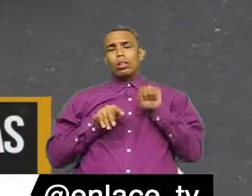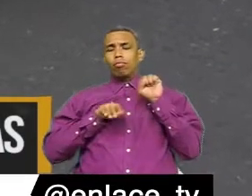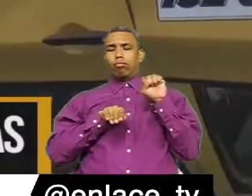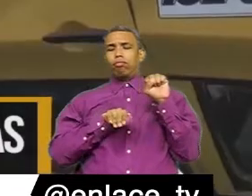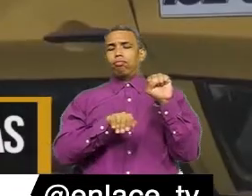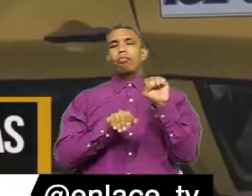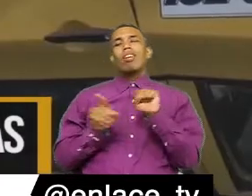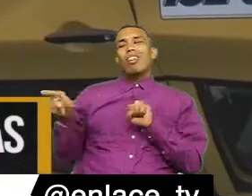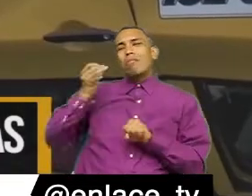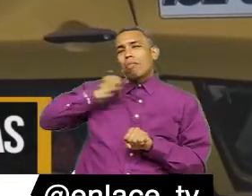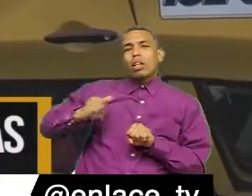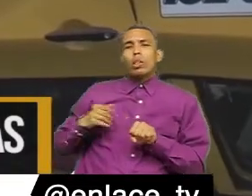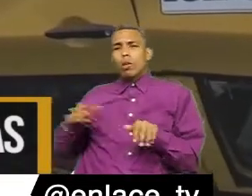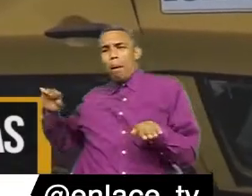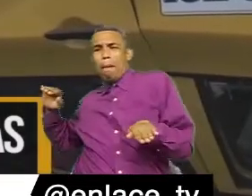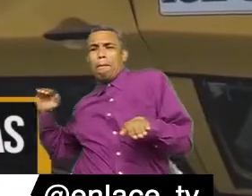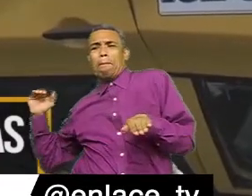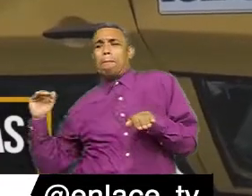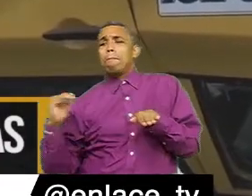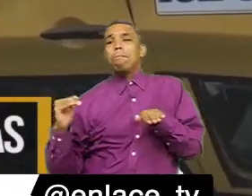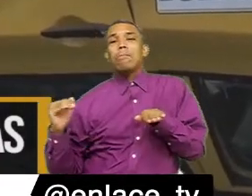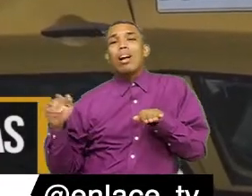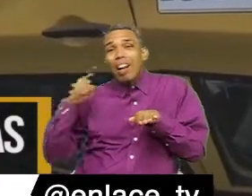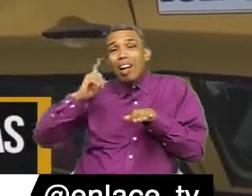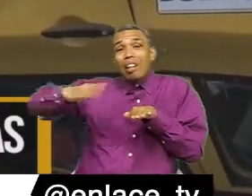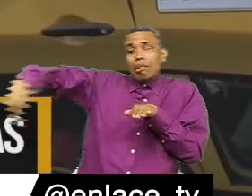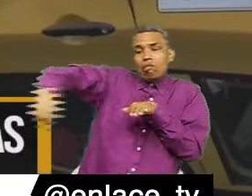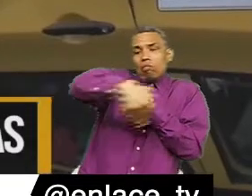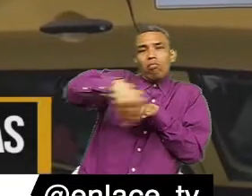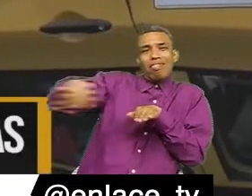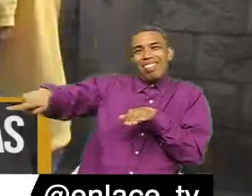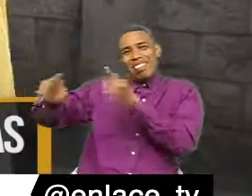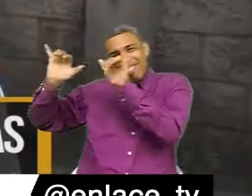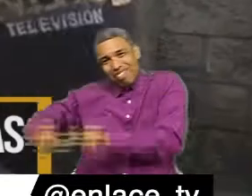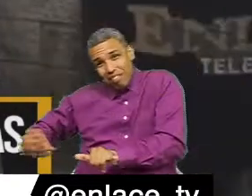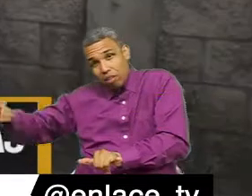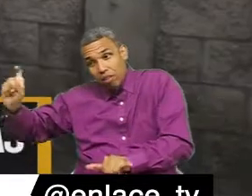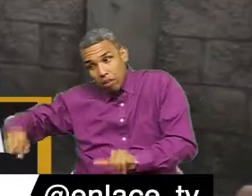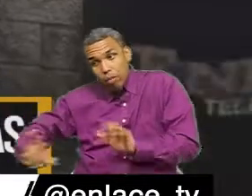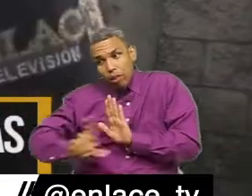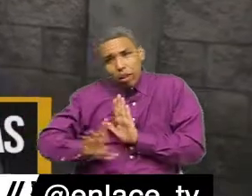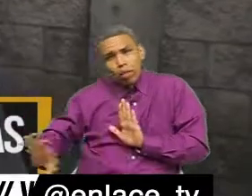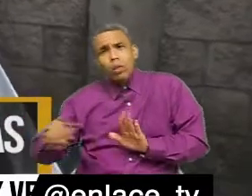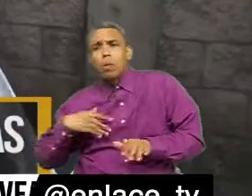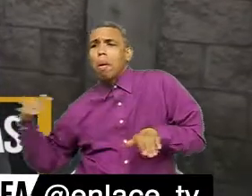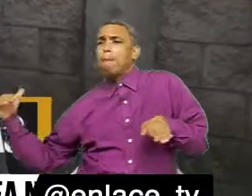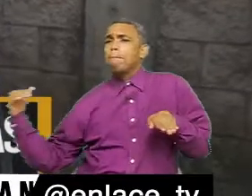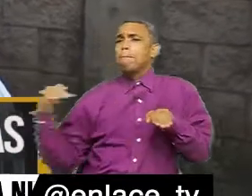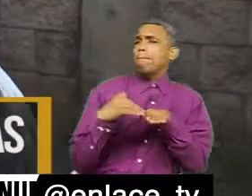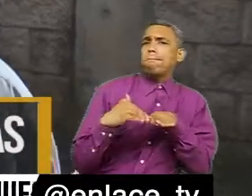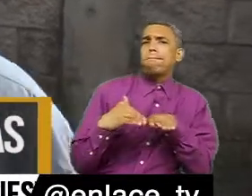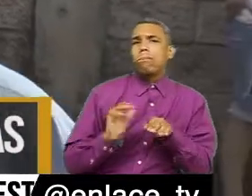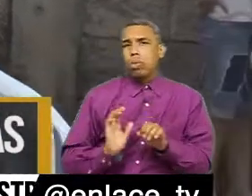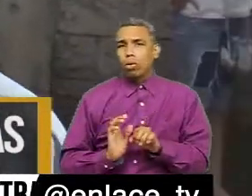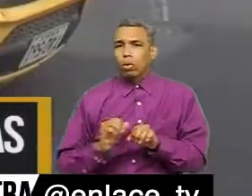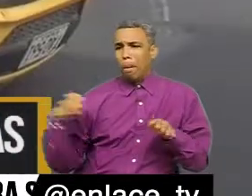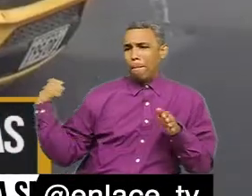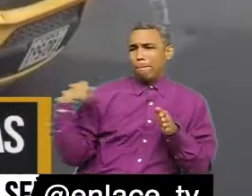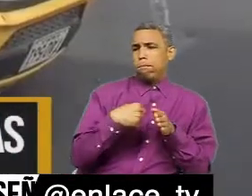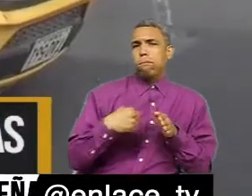16, o sea, no hizo nada de pare y me pegó en el centro, ahí se ve el golpe. ¿Usted está lesionado? ¿Se siente algún golpe? No, pues yo en el momento estoy